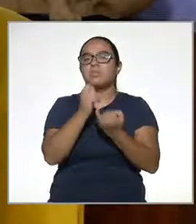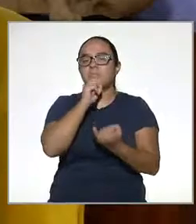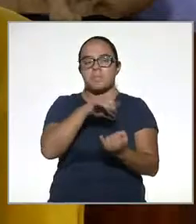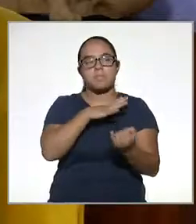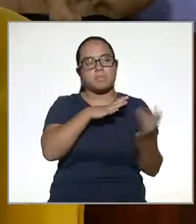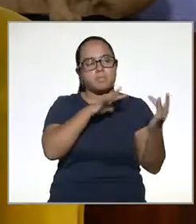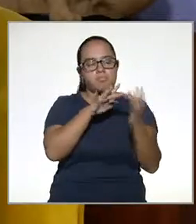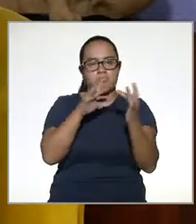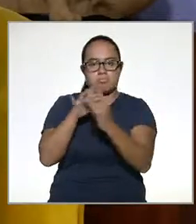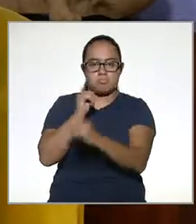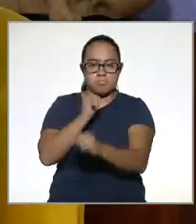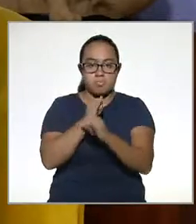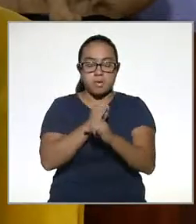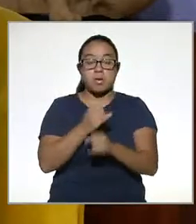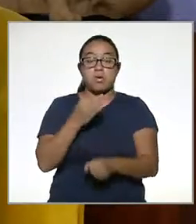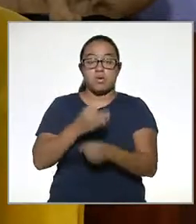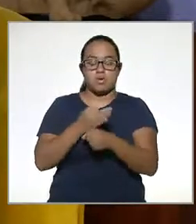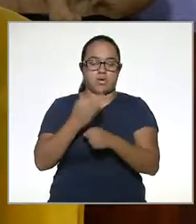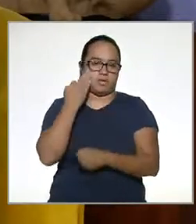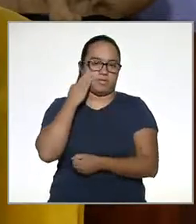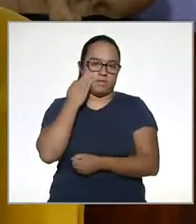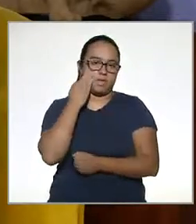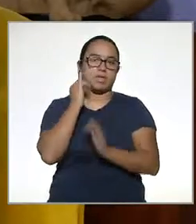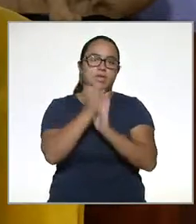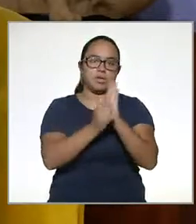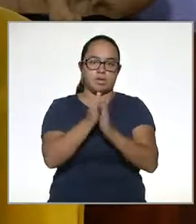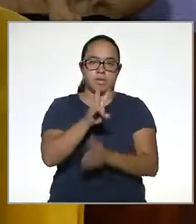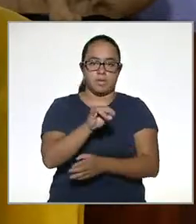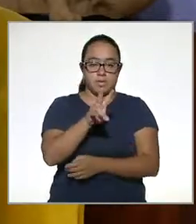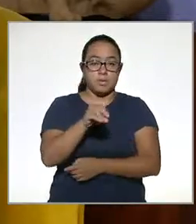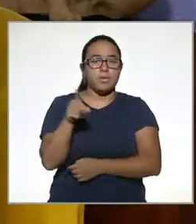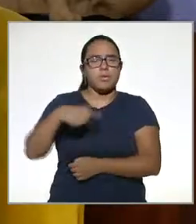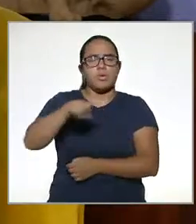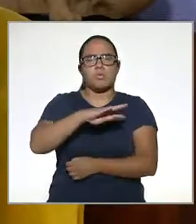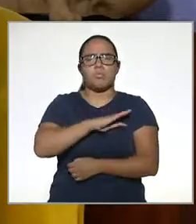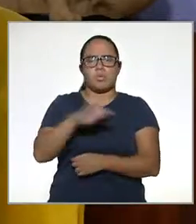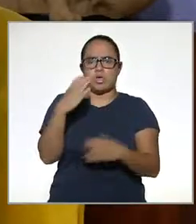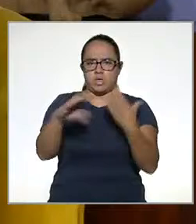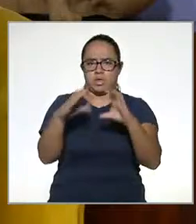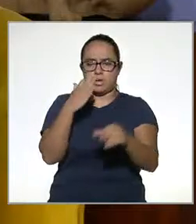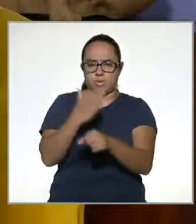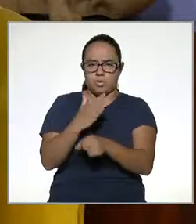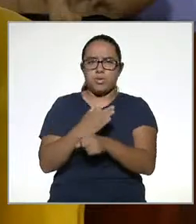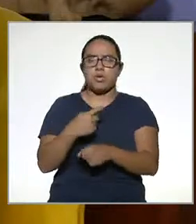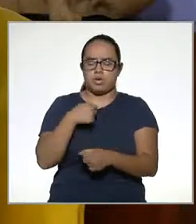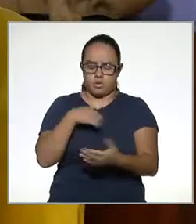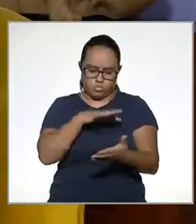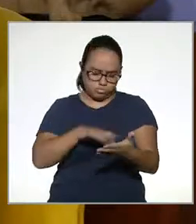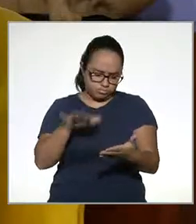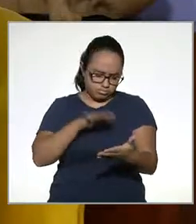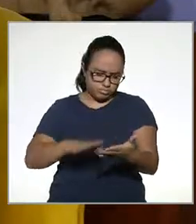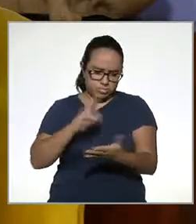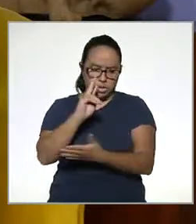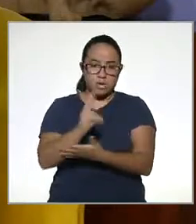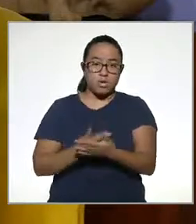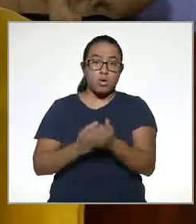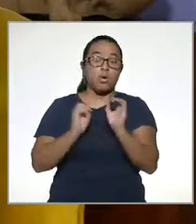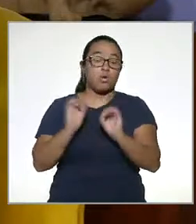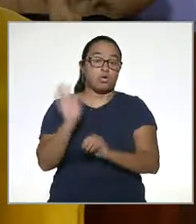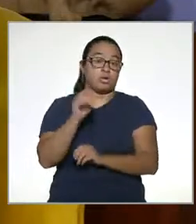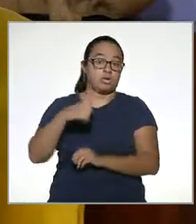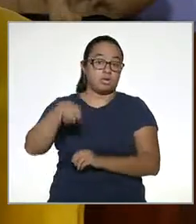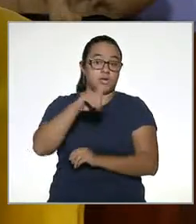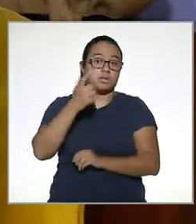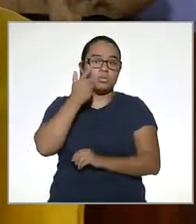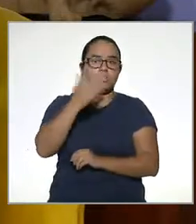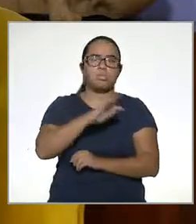sociales. Estamos en vivo en Facebook y en YouTube. Ahí usted puede comentar en tiempo real y yo lo voy a estar leyendo a lo largo del programa. O si lo prefiere,